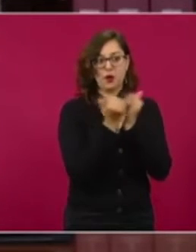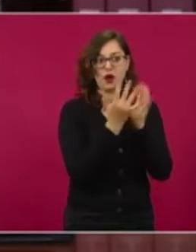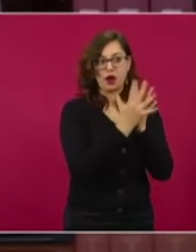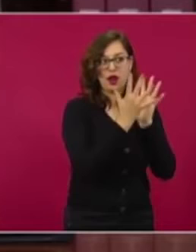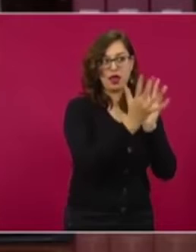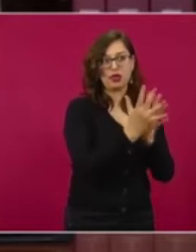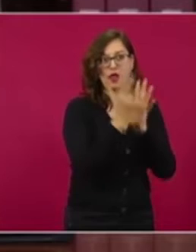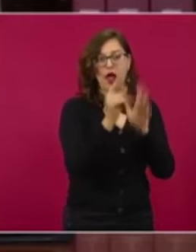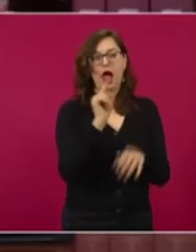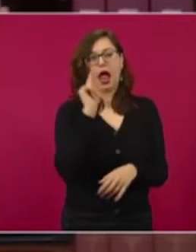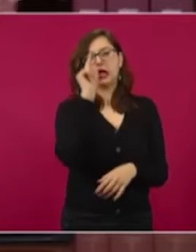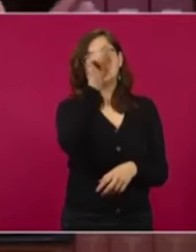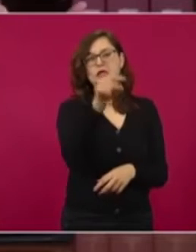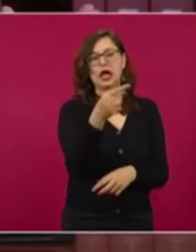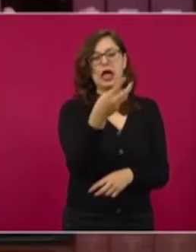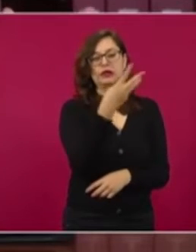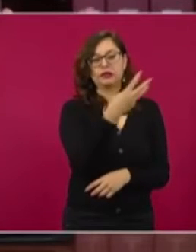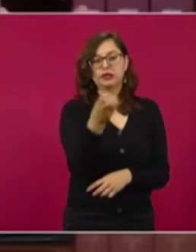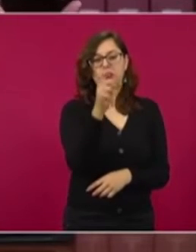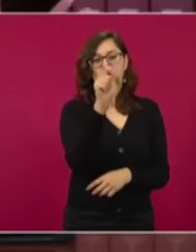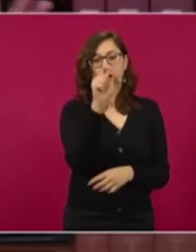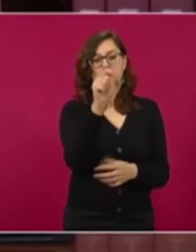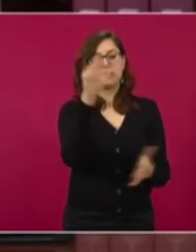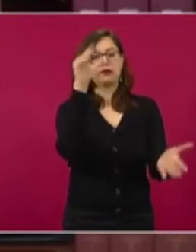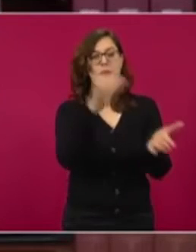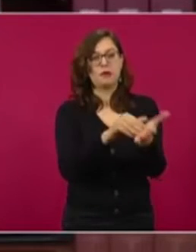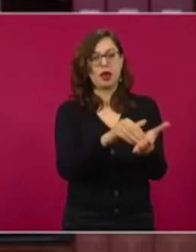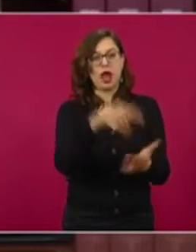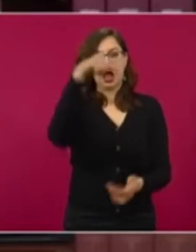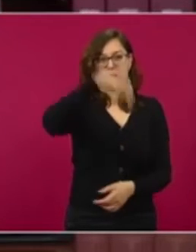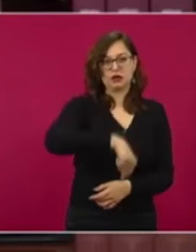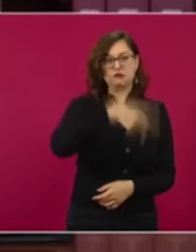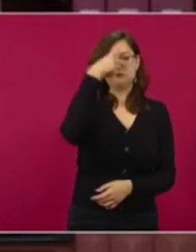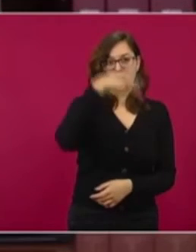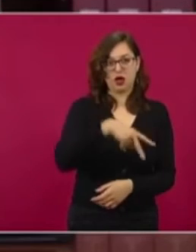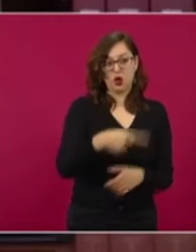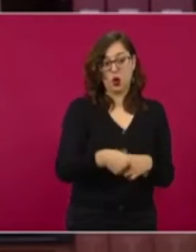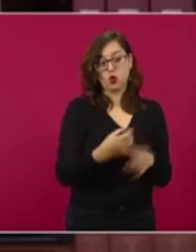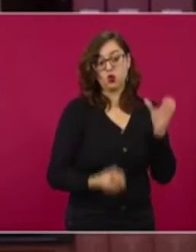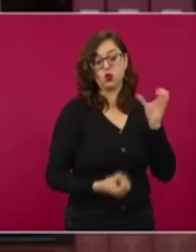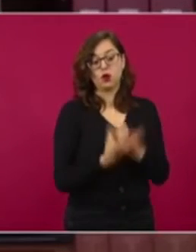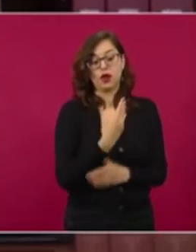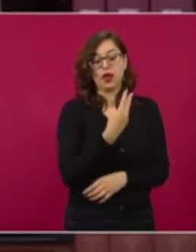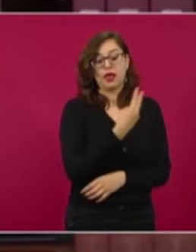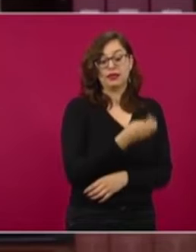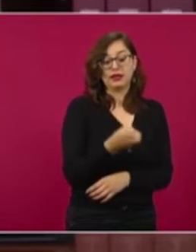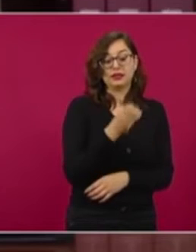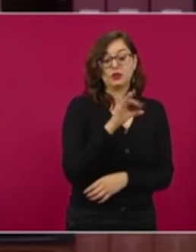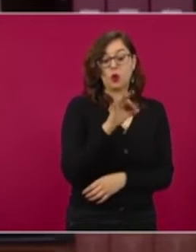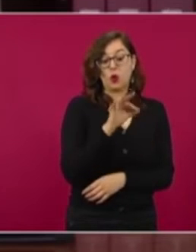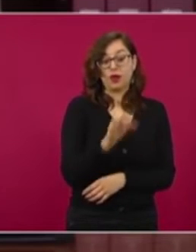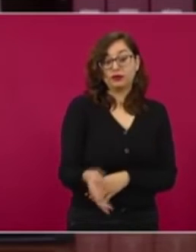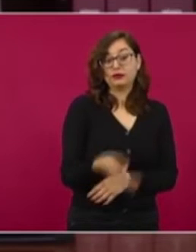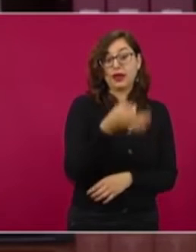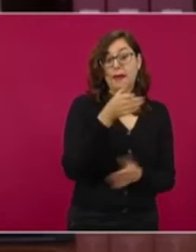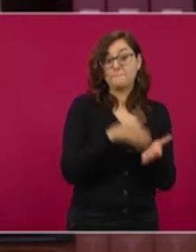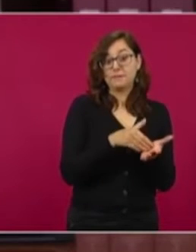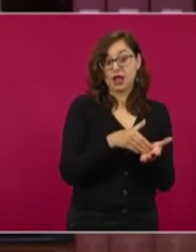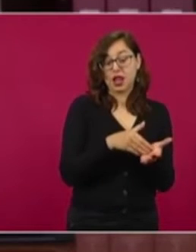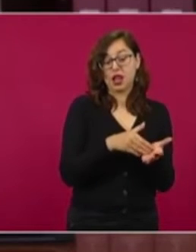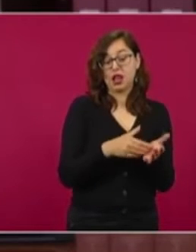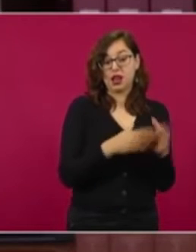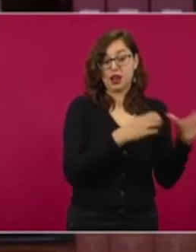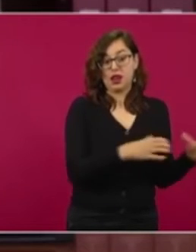procesar 320,000 barriles, la de Dos Bocas es para 340,000